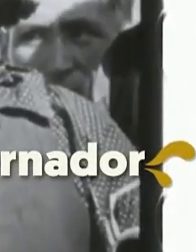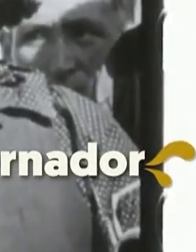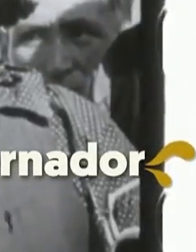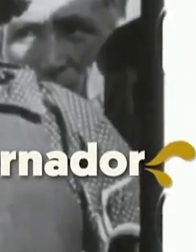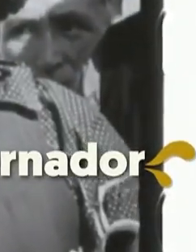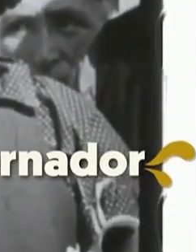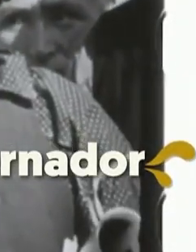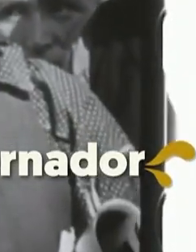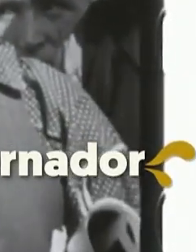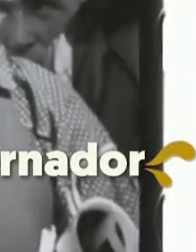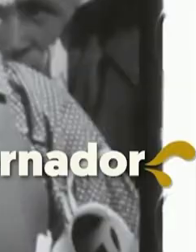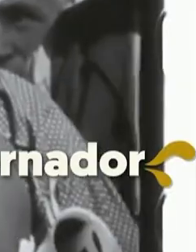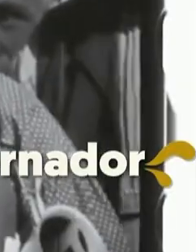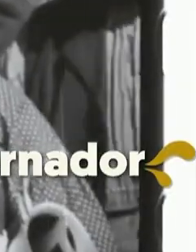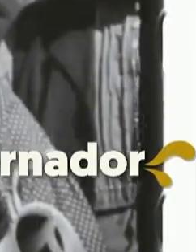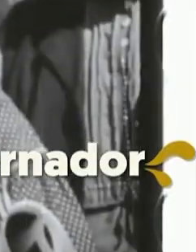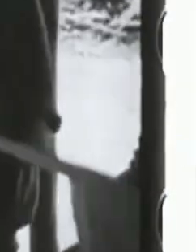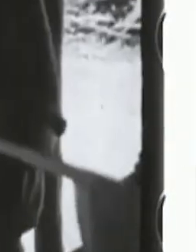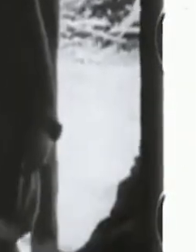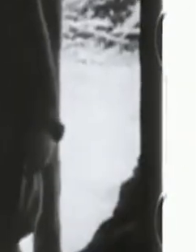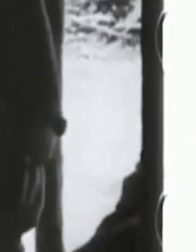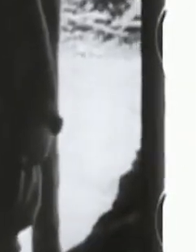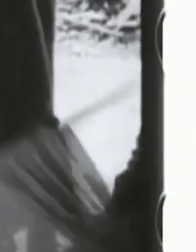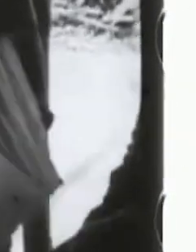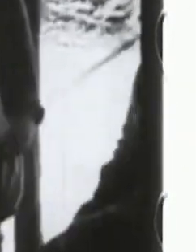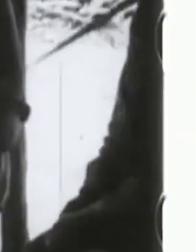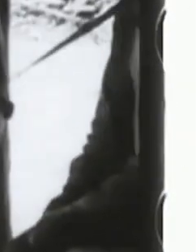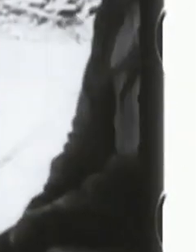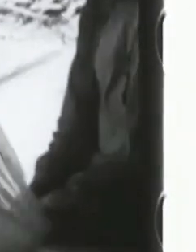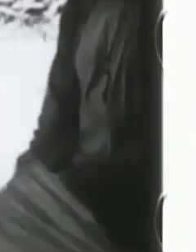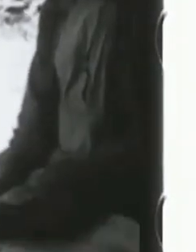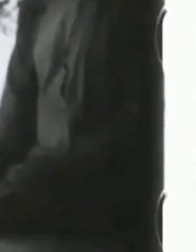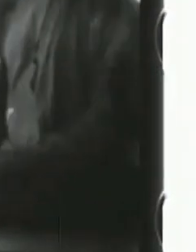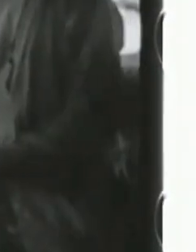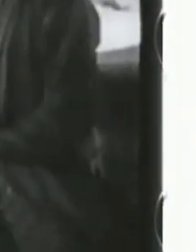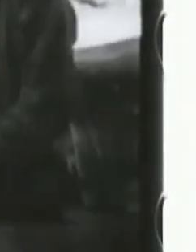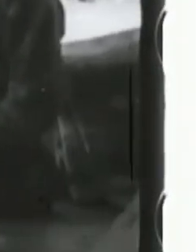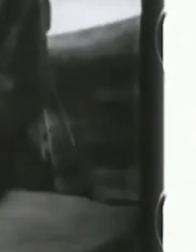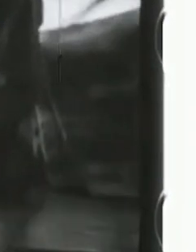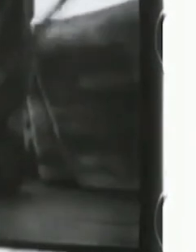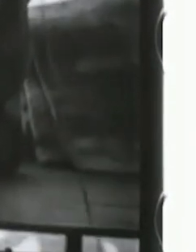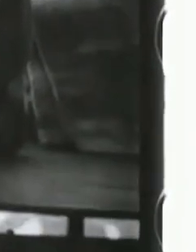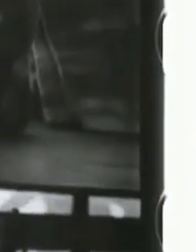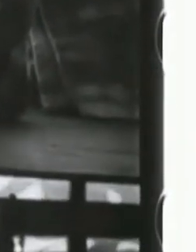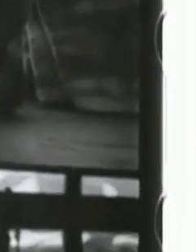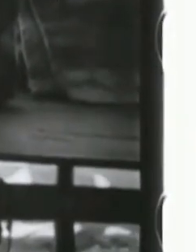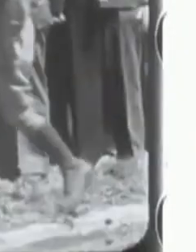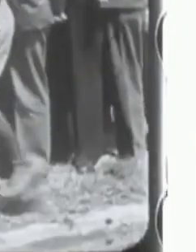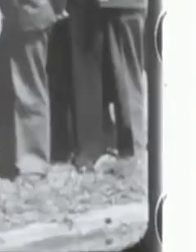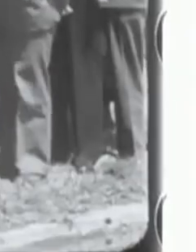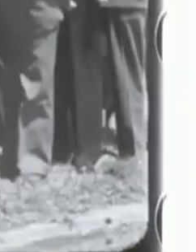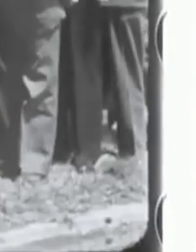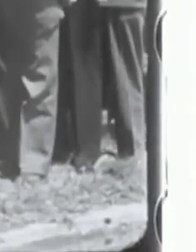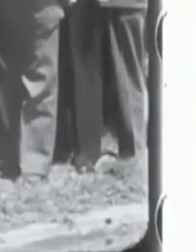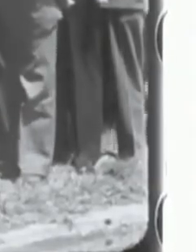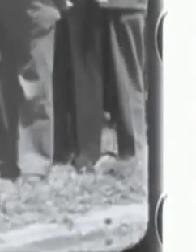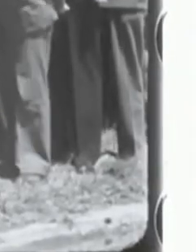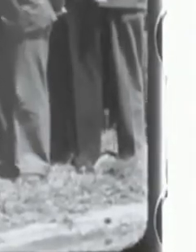Lázaro Cárdenas fue elegido gobernador de Michoacán y de inmediato aplicó medidas para paliar la desigualdad y la pobreza.